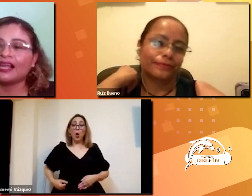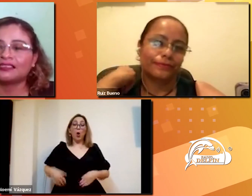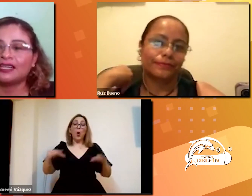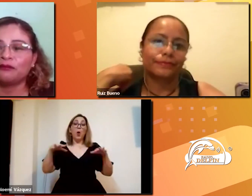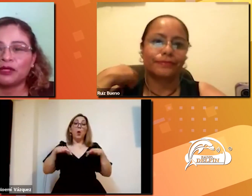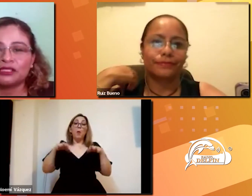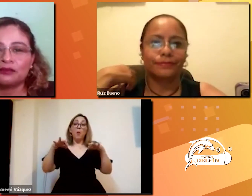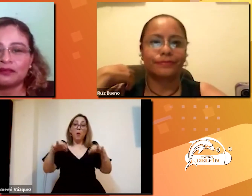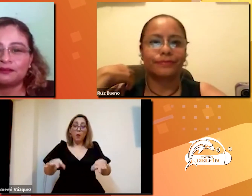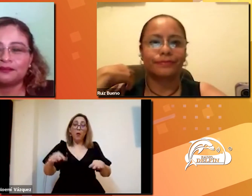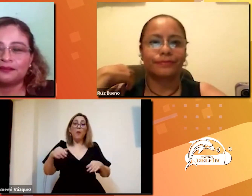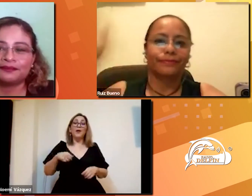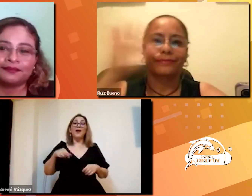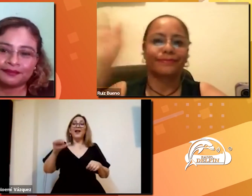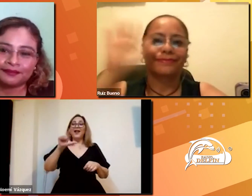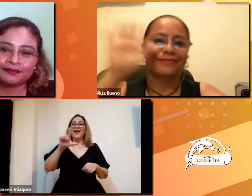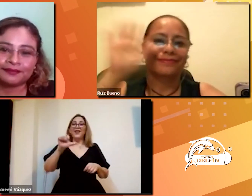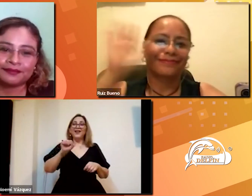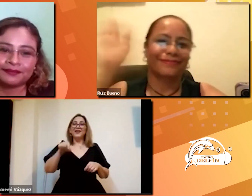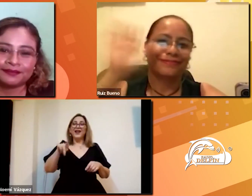AC. Hasta la próxima.